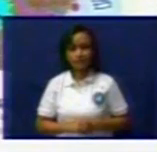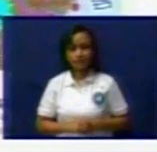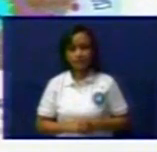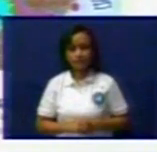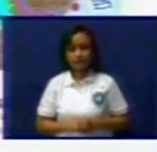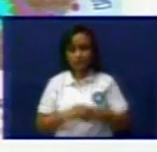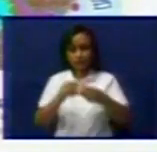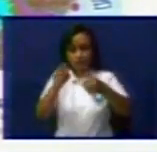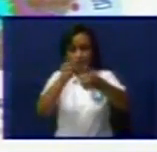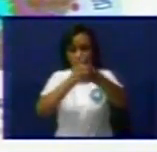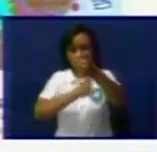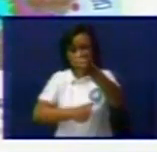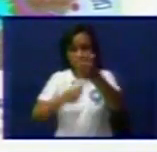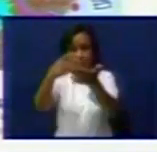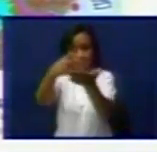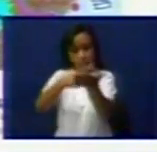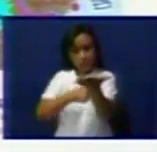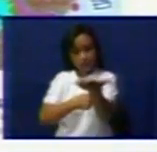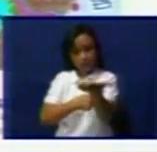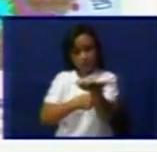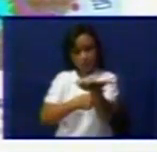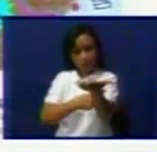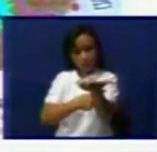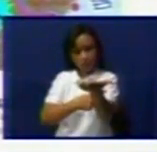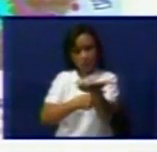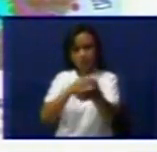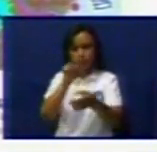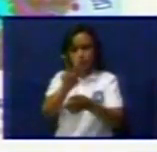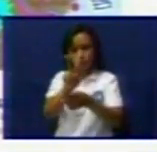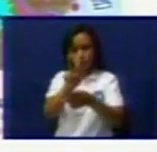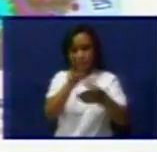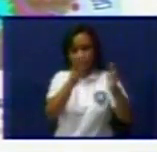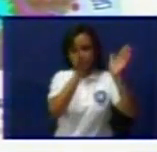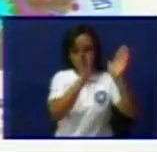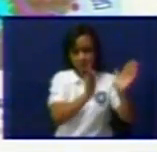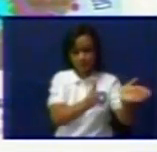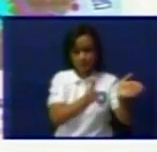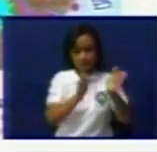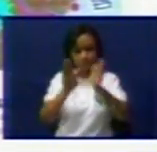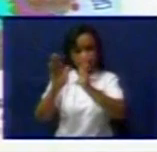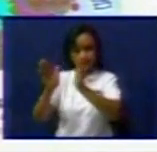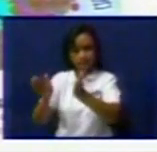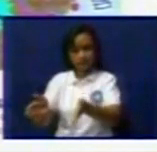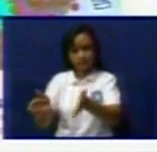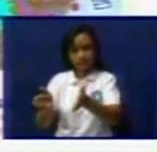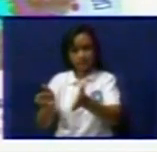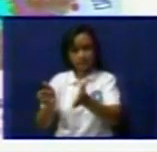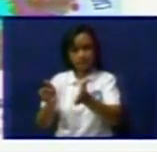Los subproyectos de carreteras incluyen dos partes.